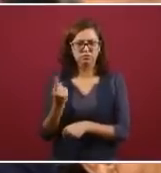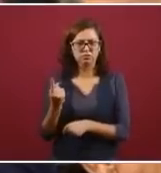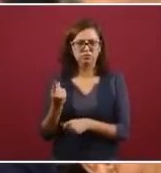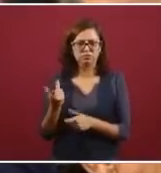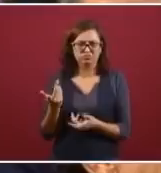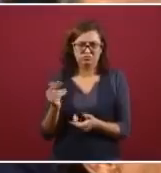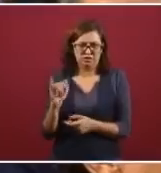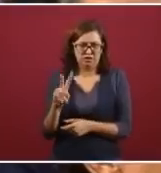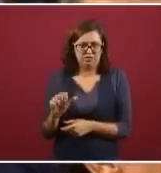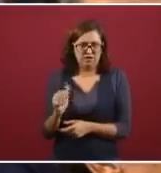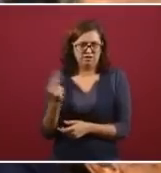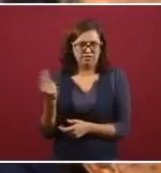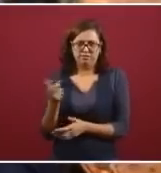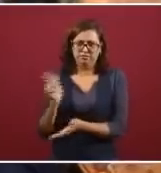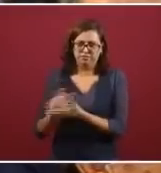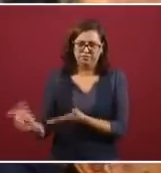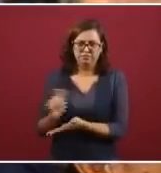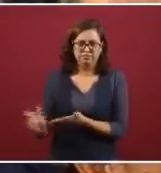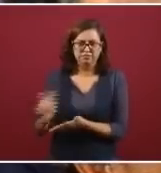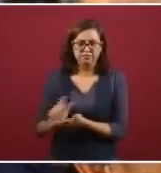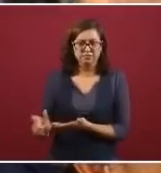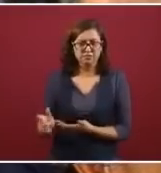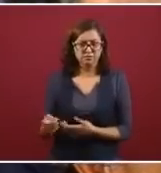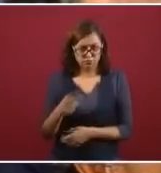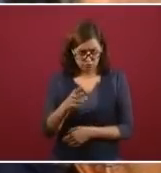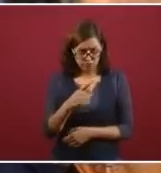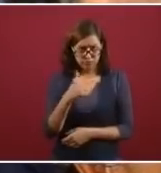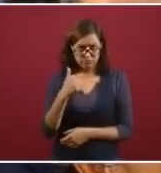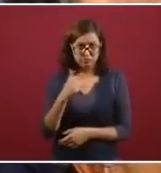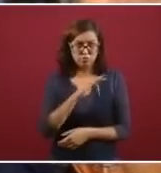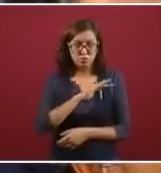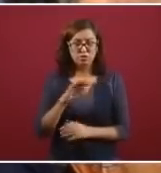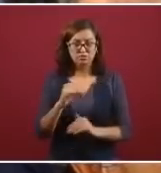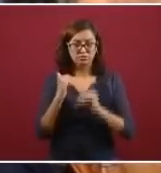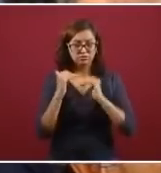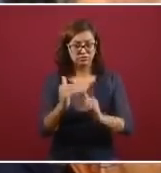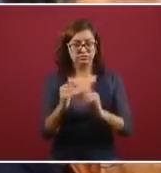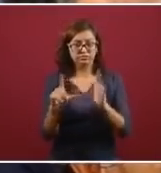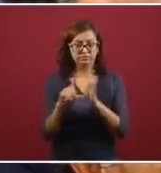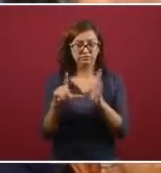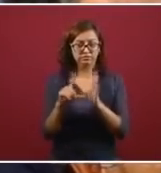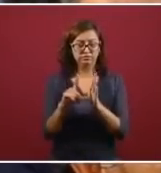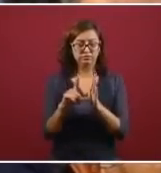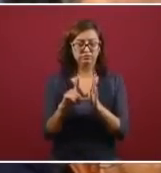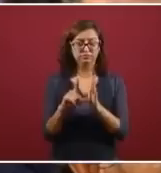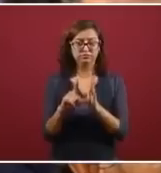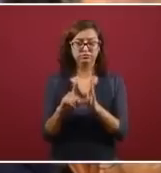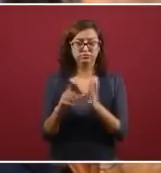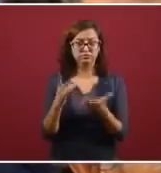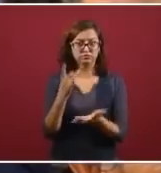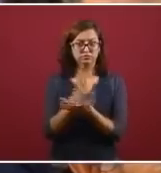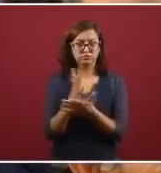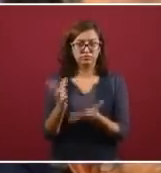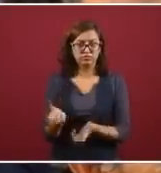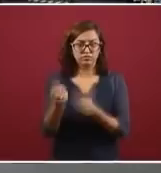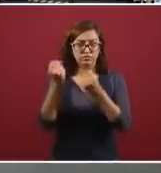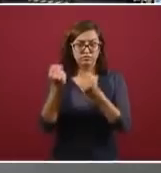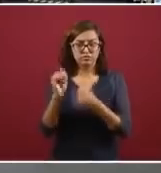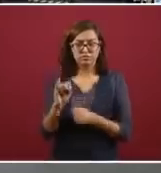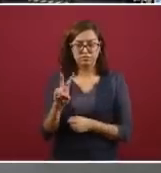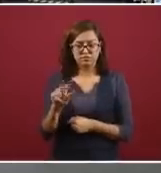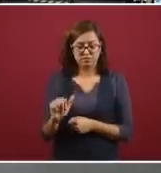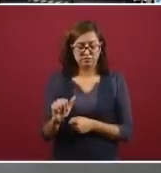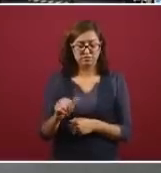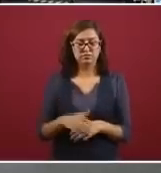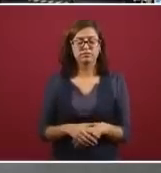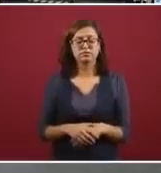dispuesto a que haya candados siempre y cuando sea para recuperar el IVA? Y la tercera es nada